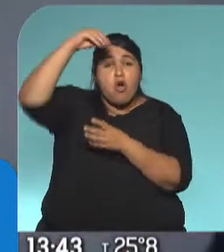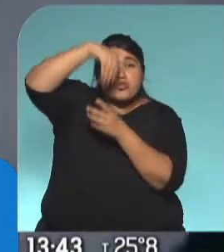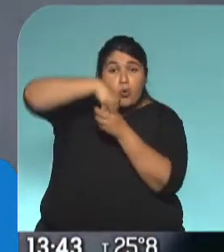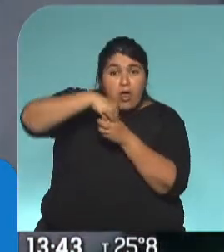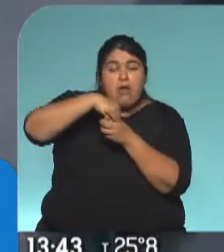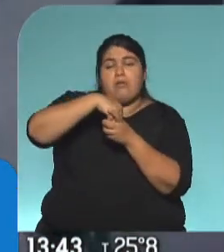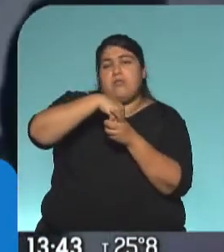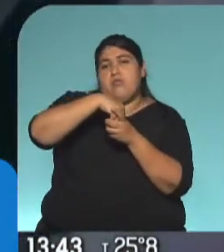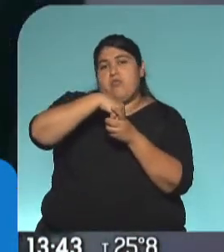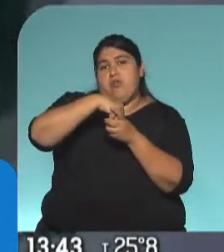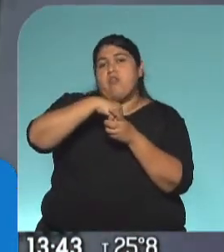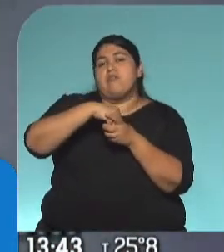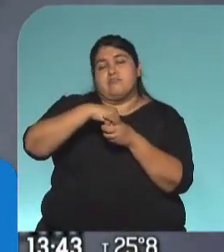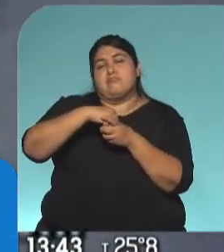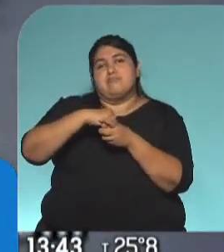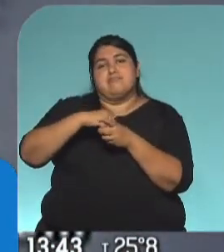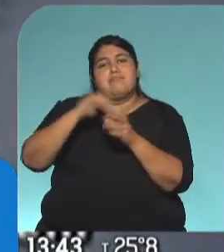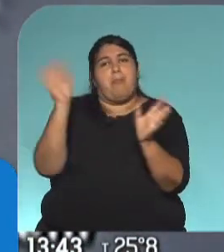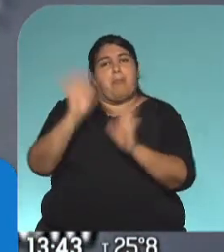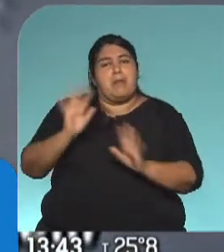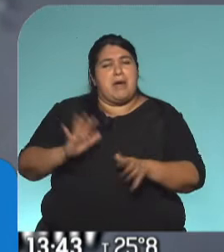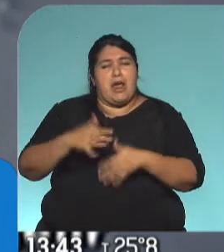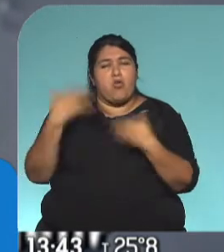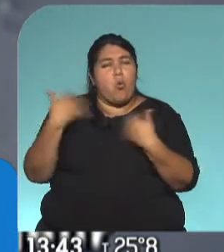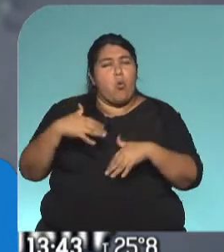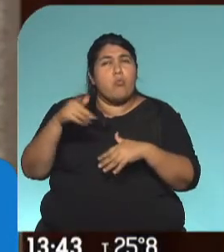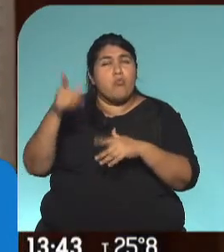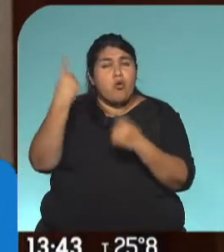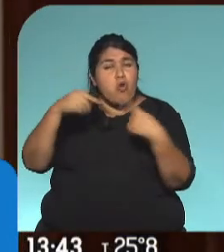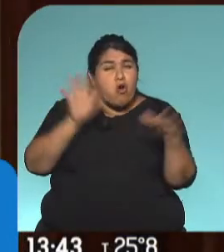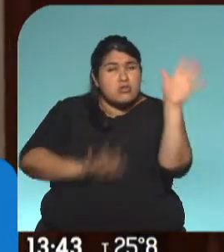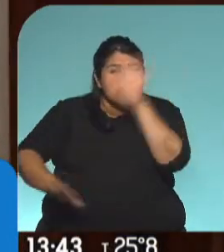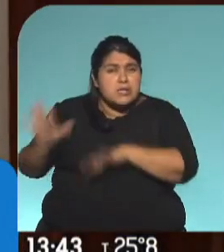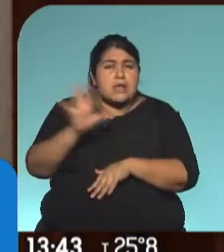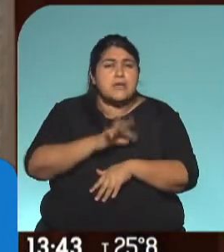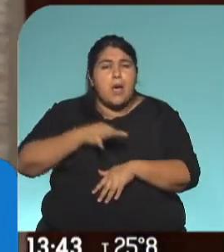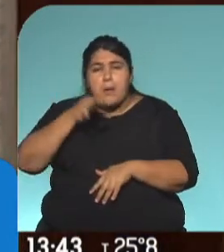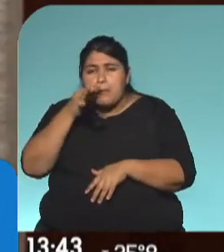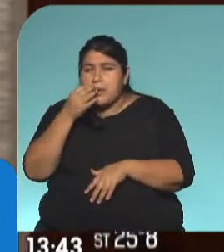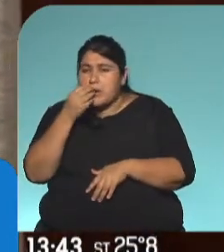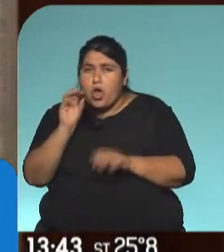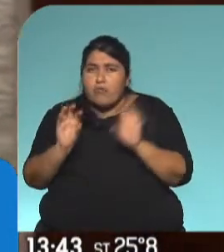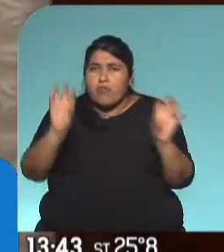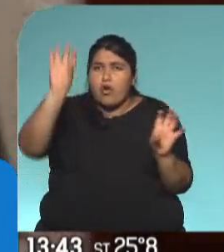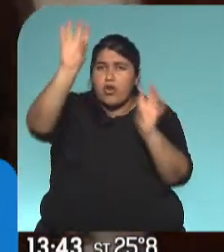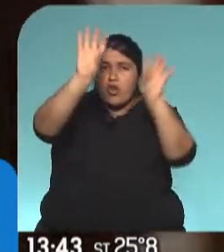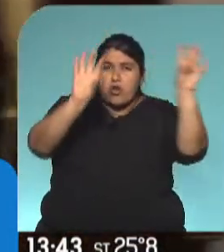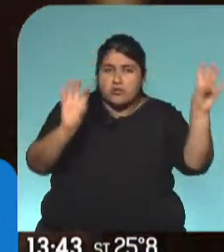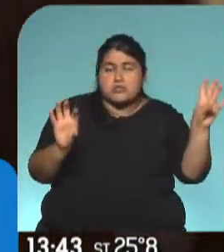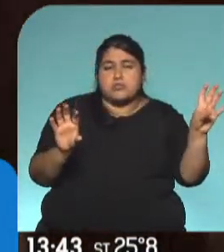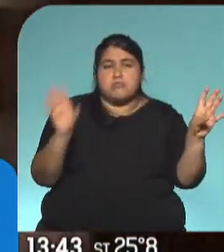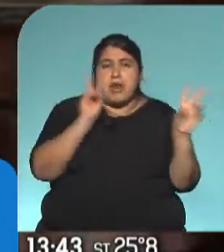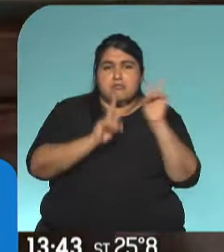la inteligencia turca había instalado micrófonos en el consulado saudí, lo cual tampoco está dentro de los